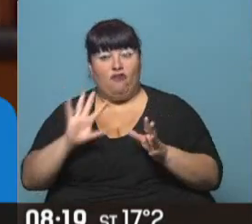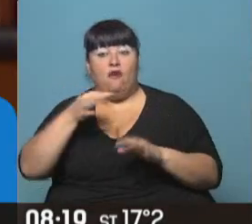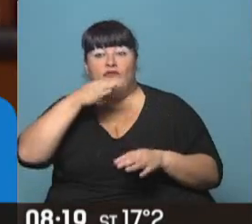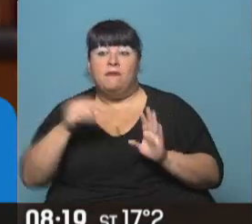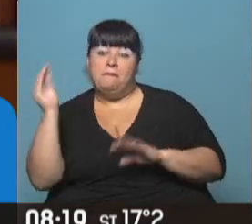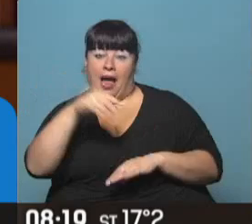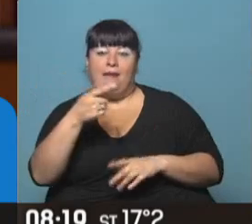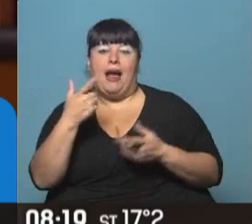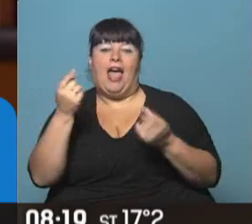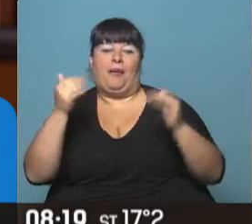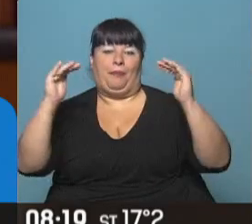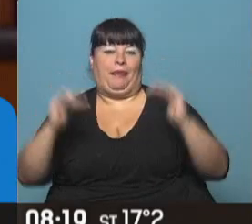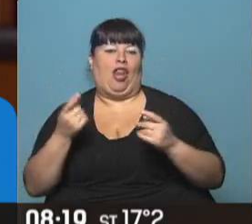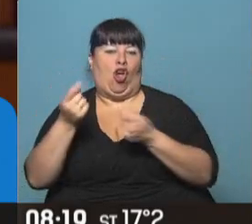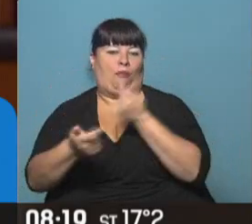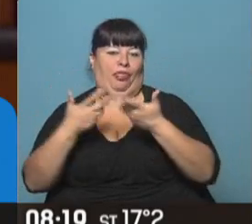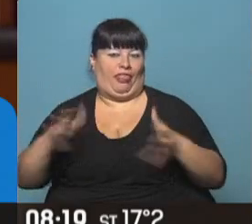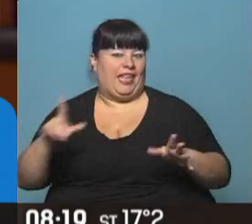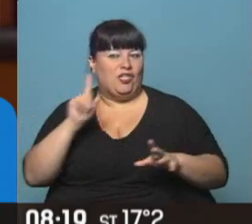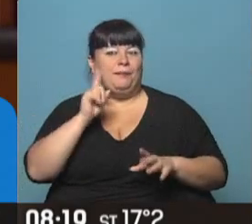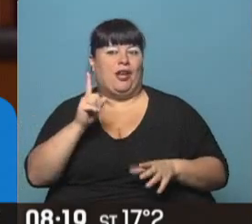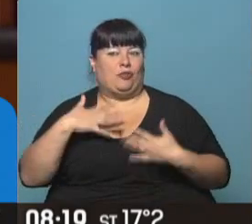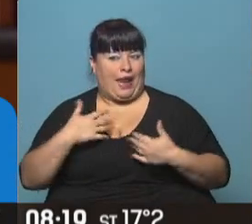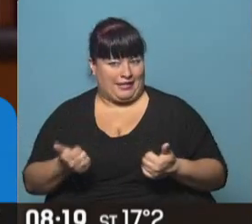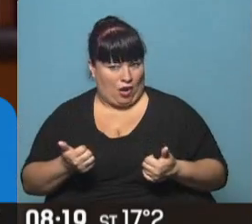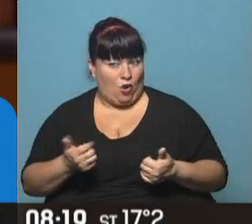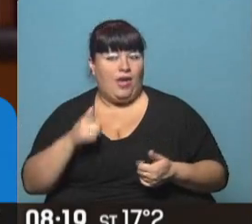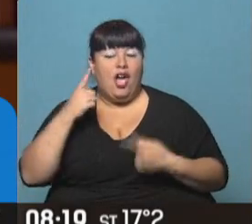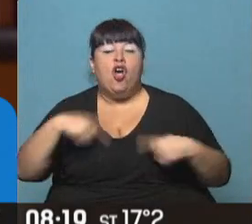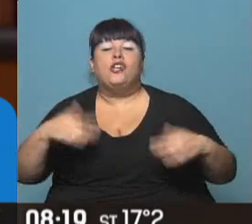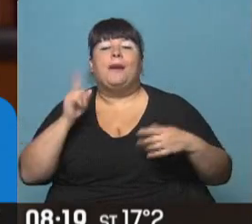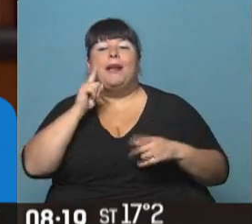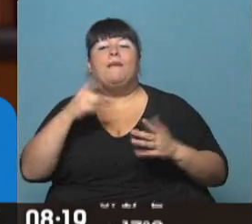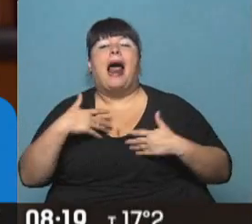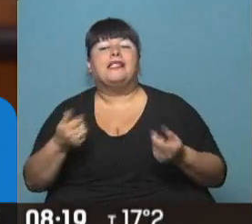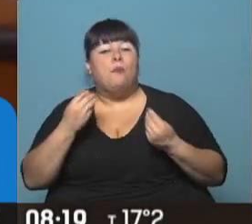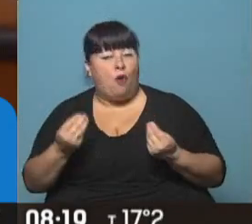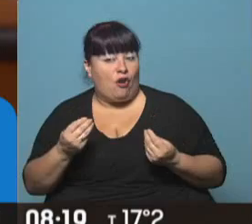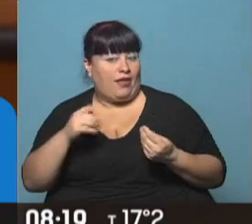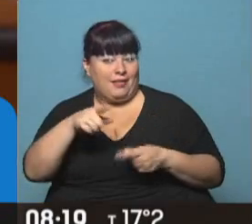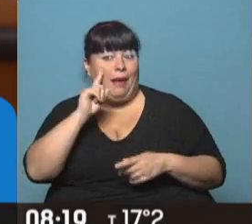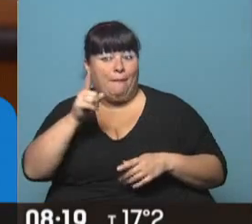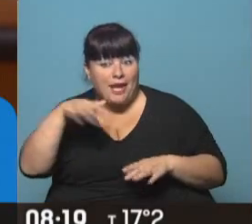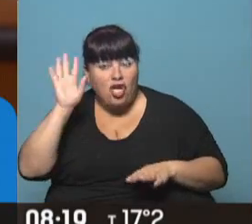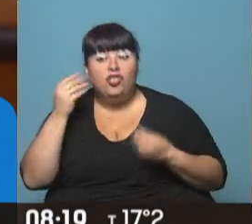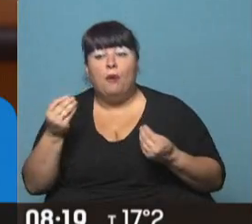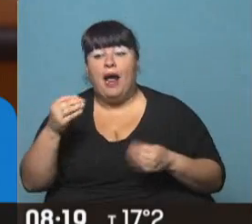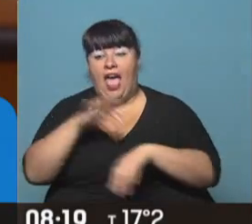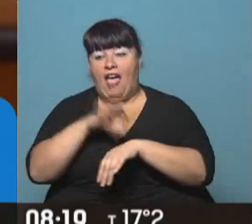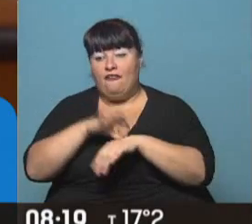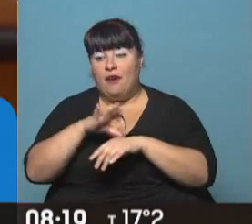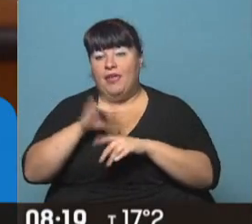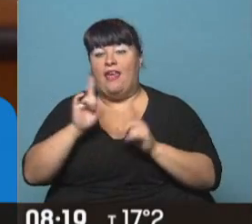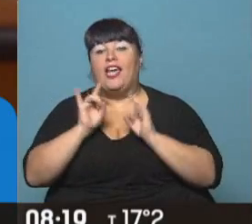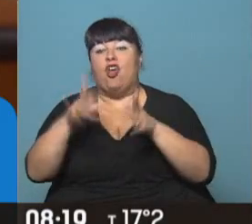que descenda el consumo de estos productos que son no saludables. Decimos que son productos no saludables porque son los factores de riesgo principales de las enfermedades crónicas